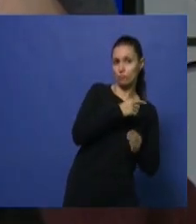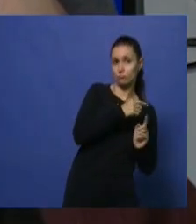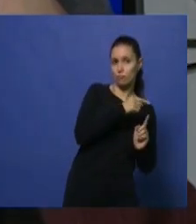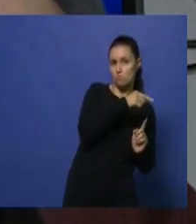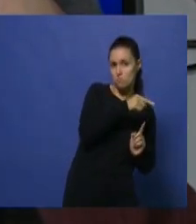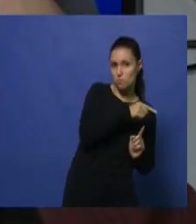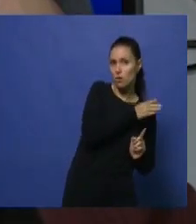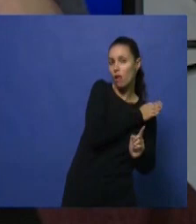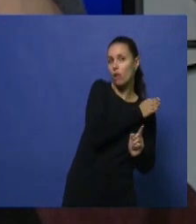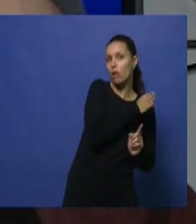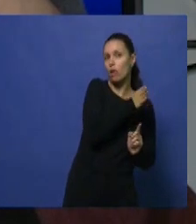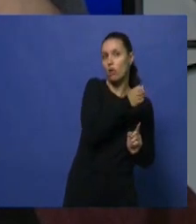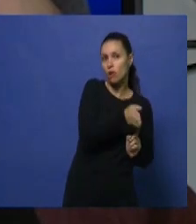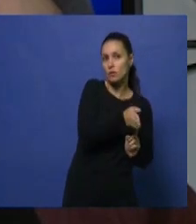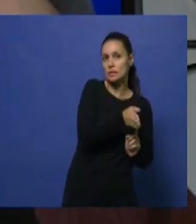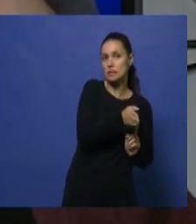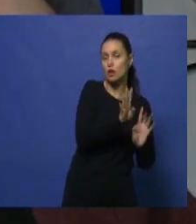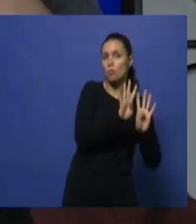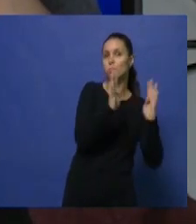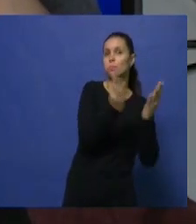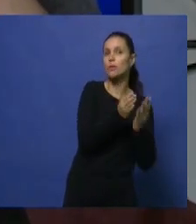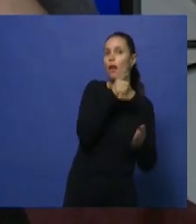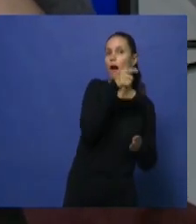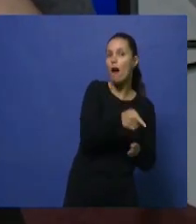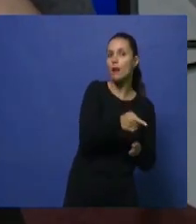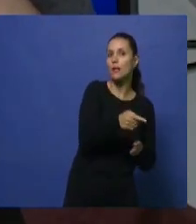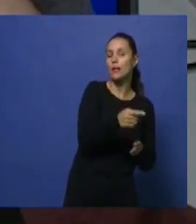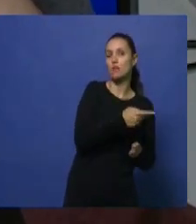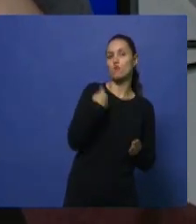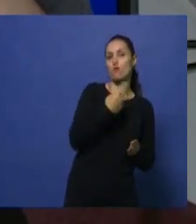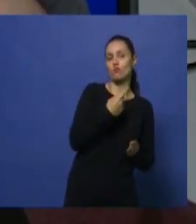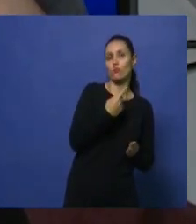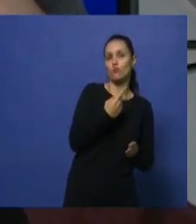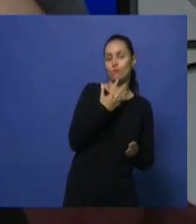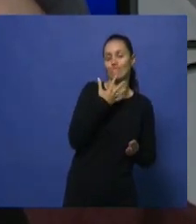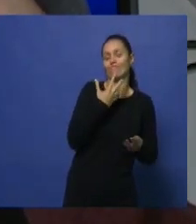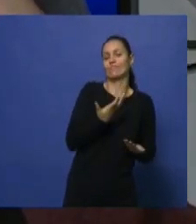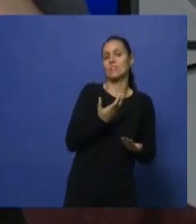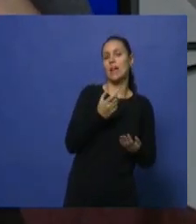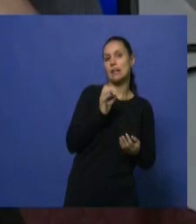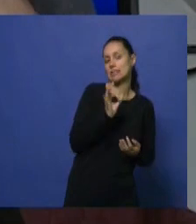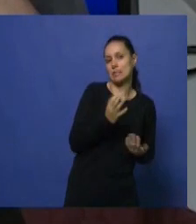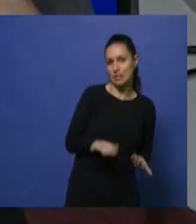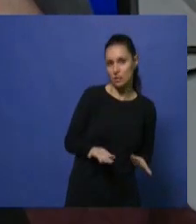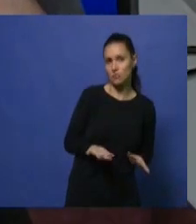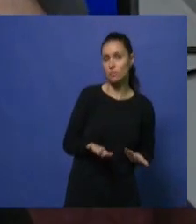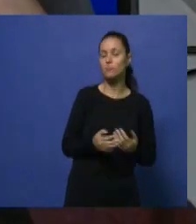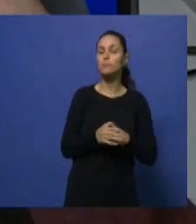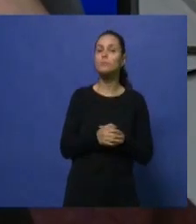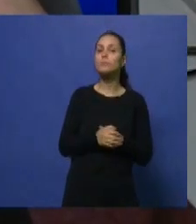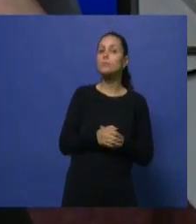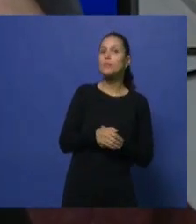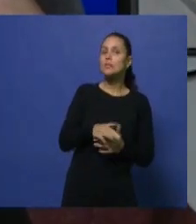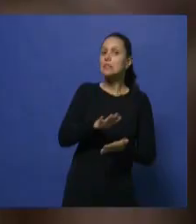cuando ya entramos la estadio éramos conscientes lo que había pasado bueno la verdad que muy muy feo el